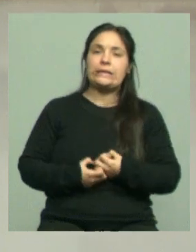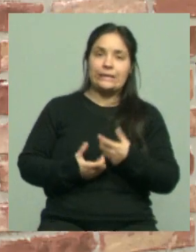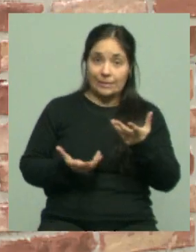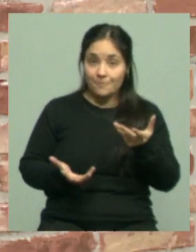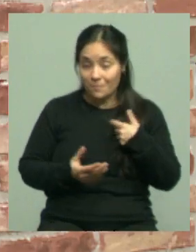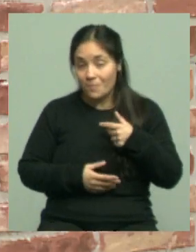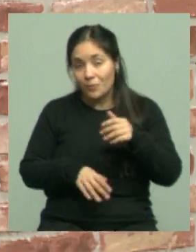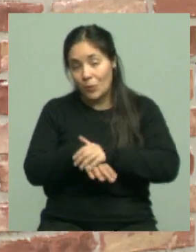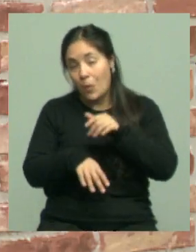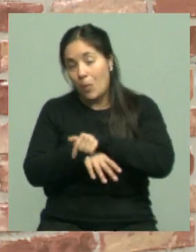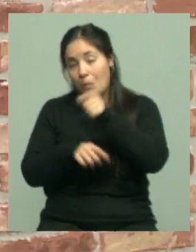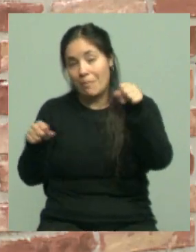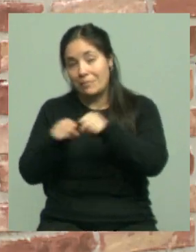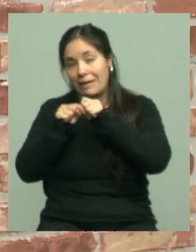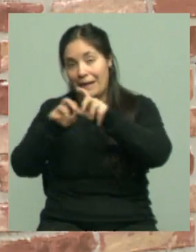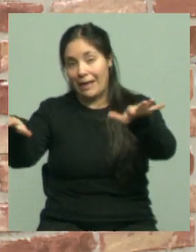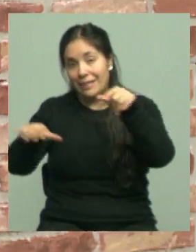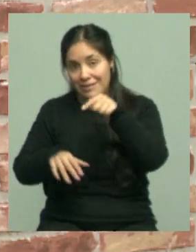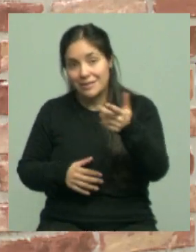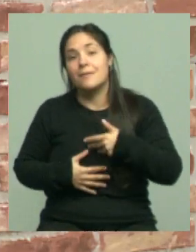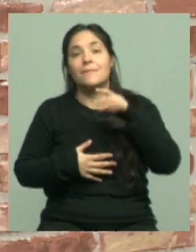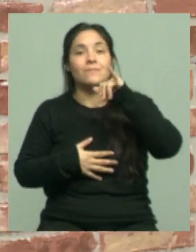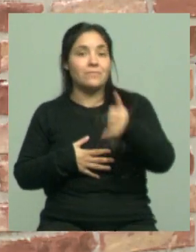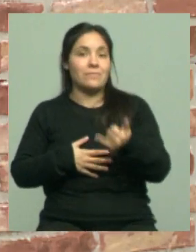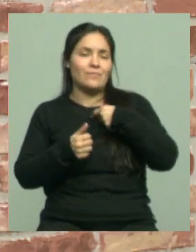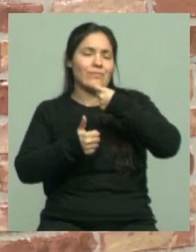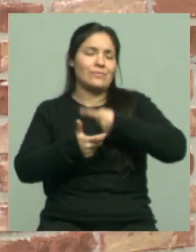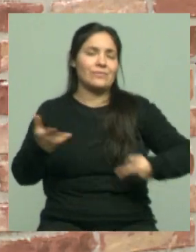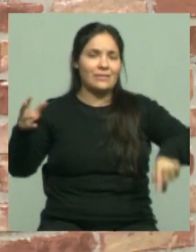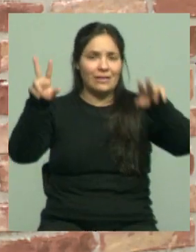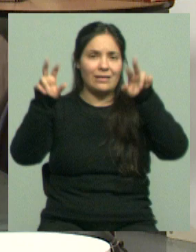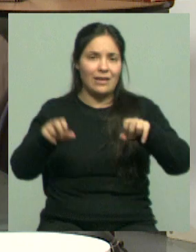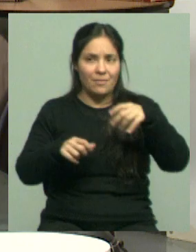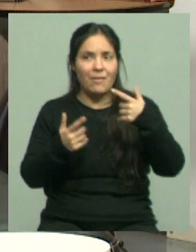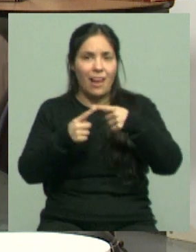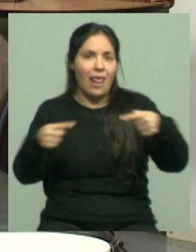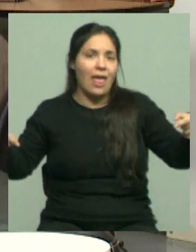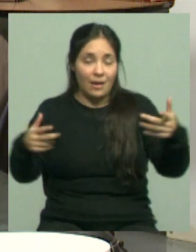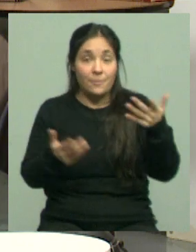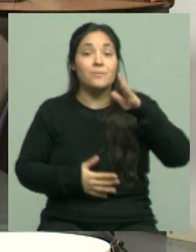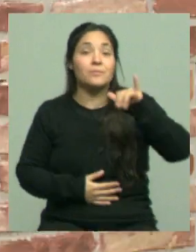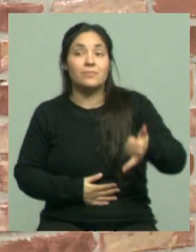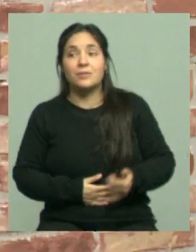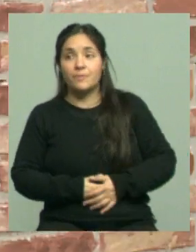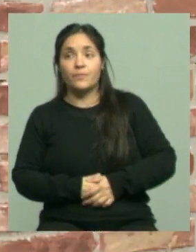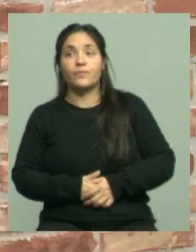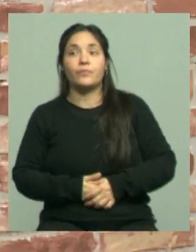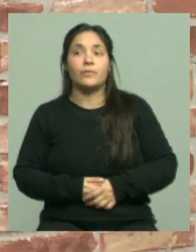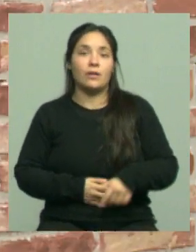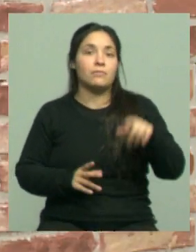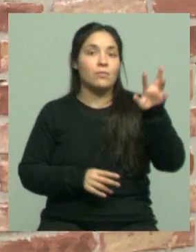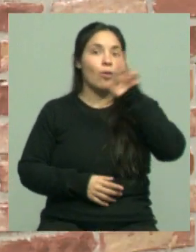abrís el tema y se despliega como un, sí, abanico realmente muy amplio. Sí, sí, ¿no? Sí, de todo lo que significa de las